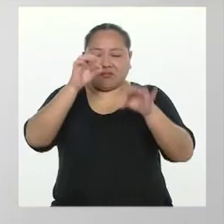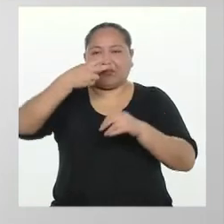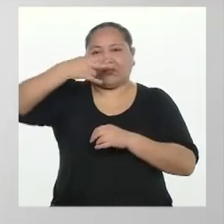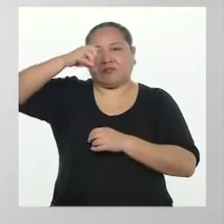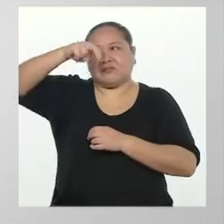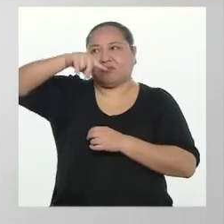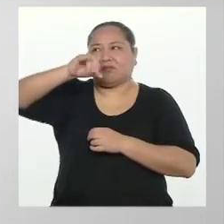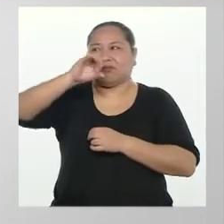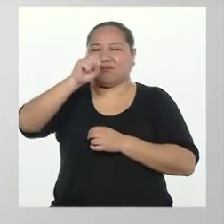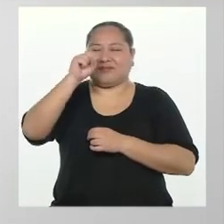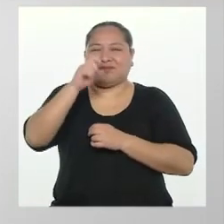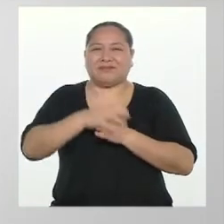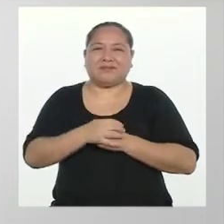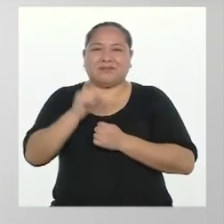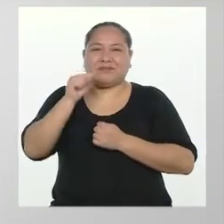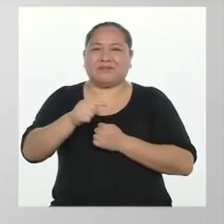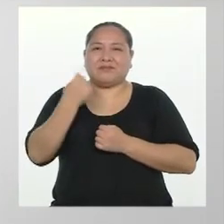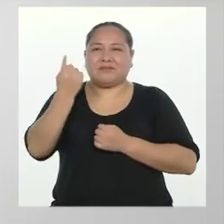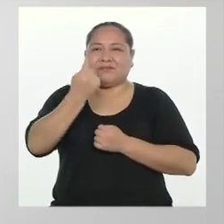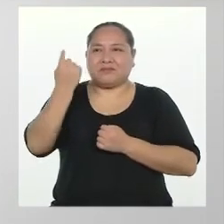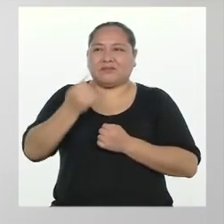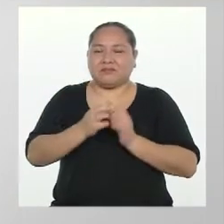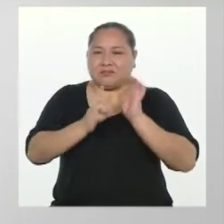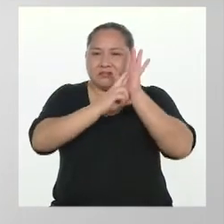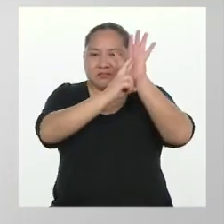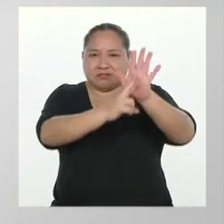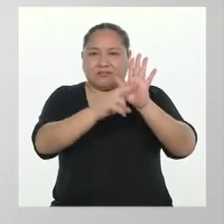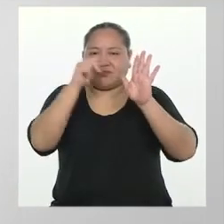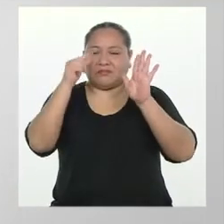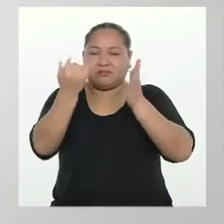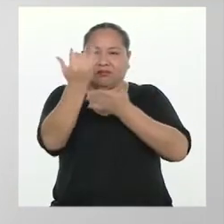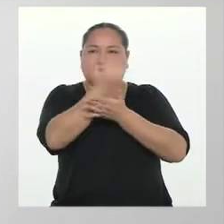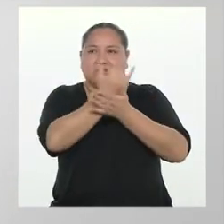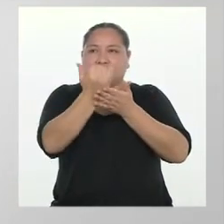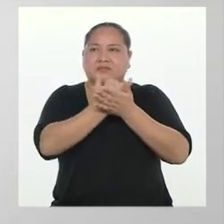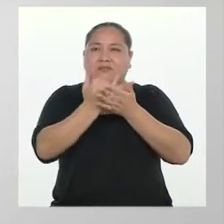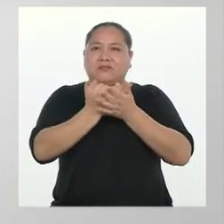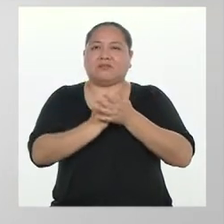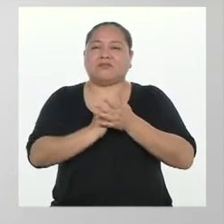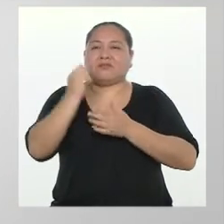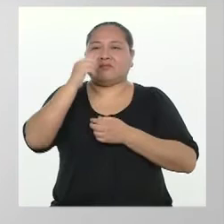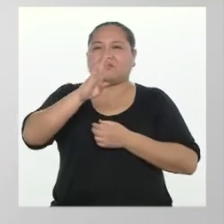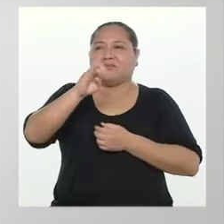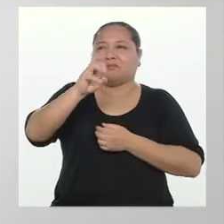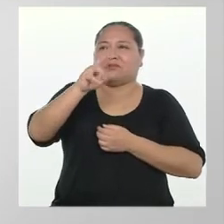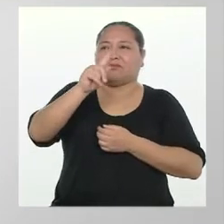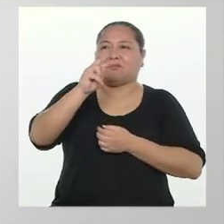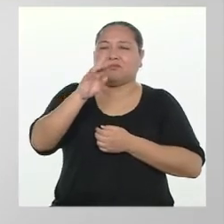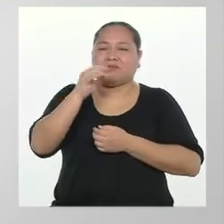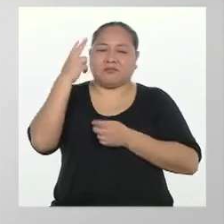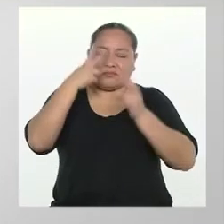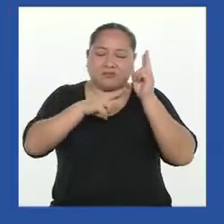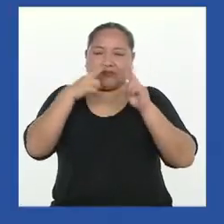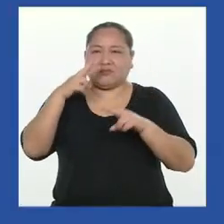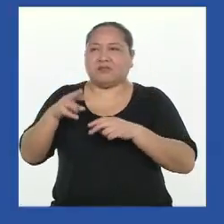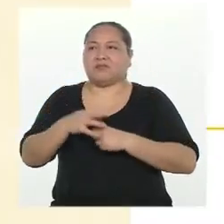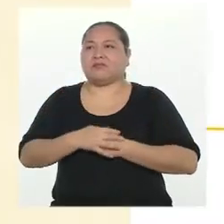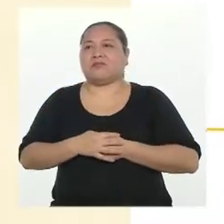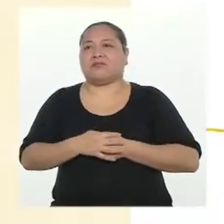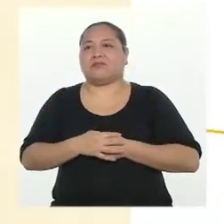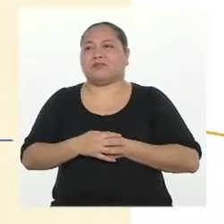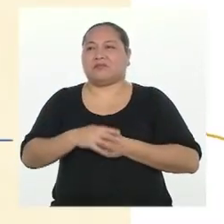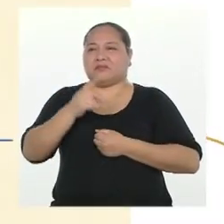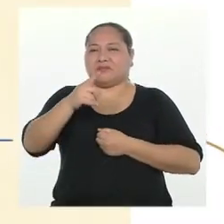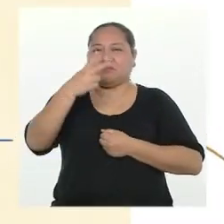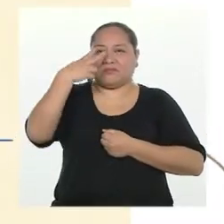hongos, pero ahora solo vamos a representar en una gráfica las colonias de las bacterias observadas.